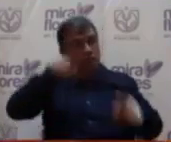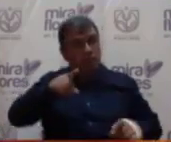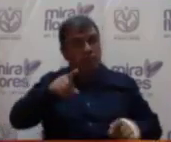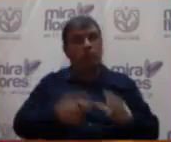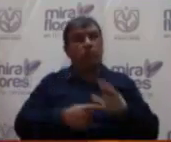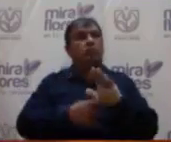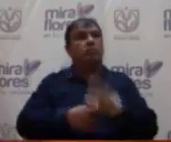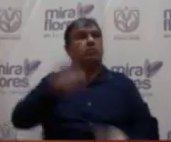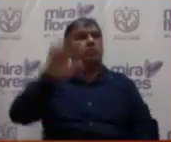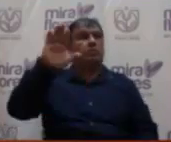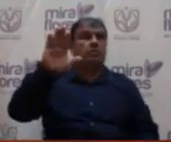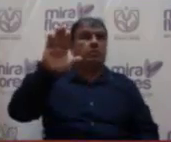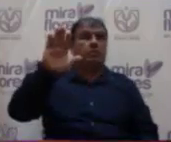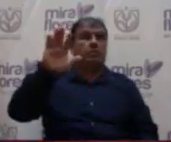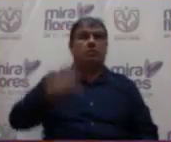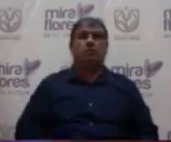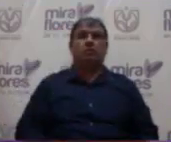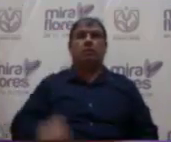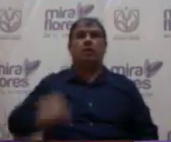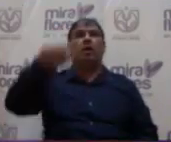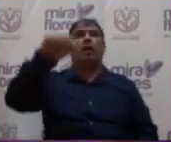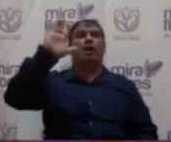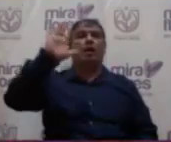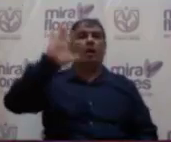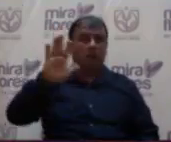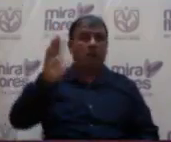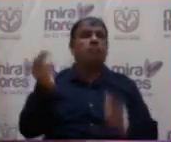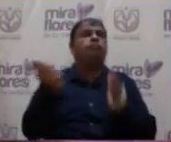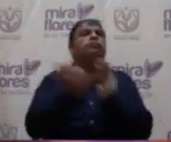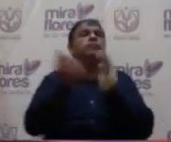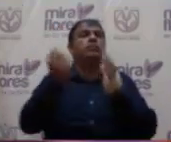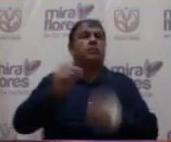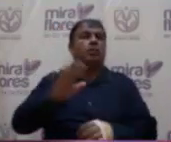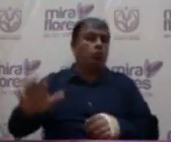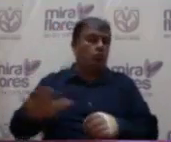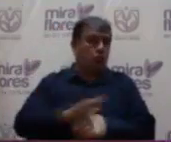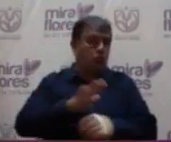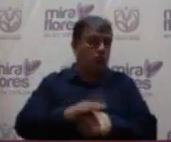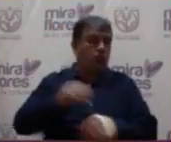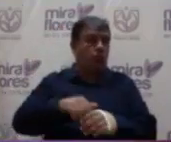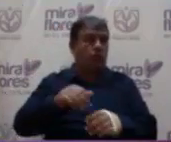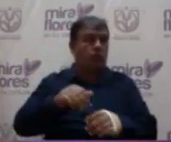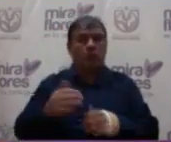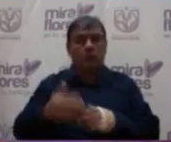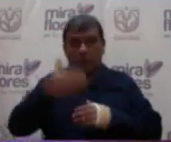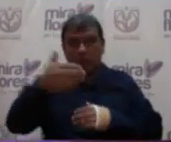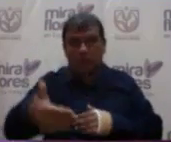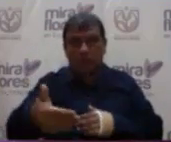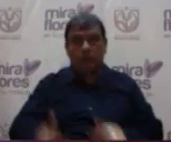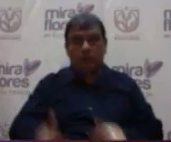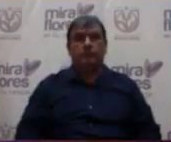a expresarlo en señal de conformidad. Se aprueba por unanimidad de votos también. Muchas gracias. Vamos al siguiente.